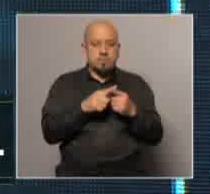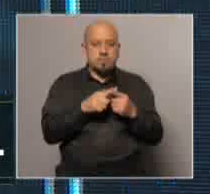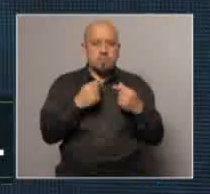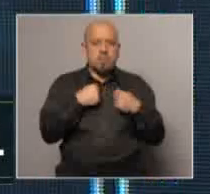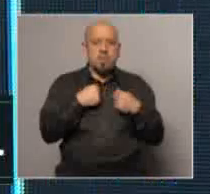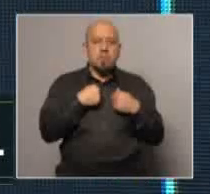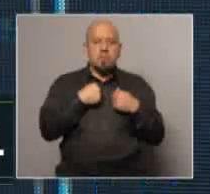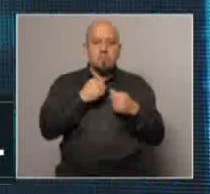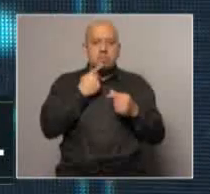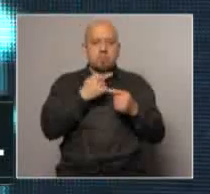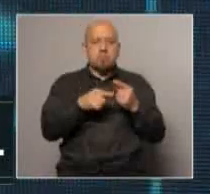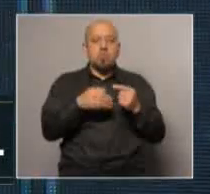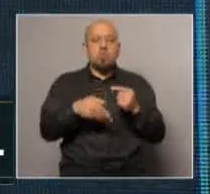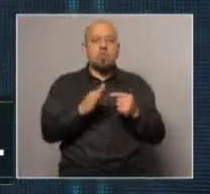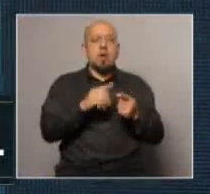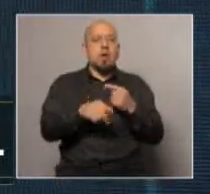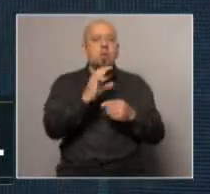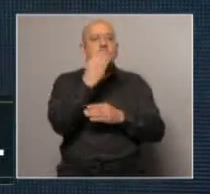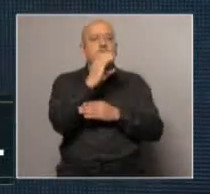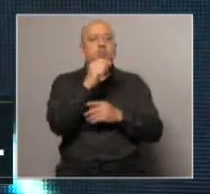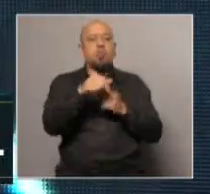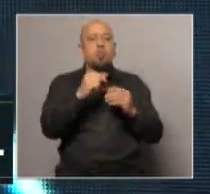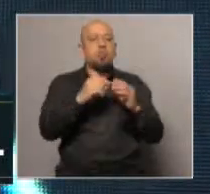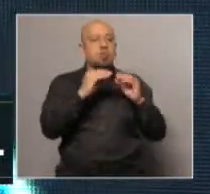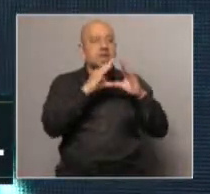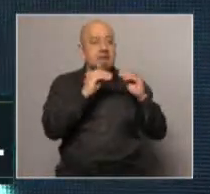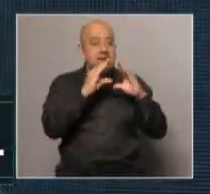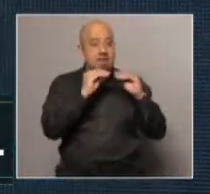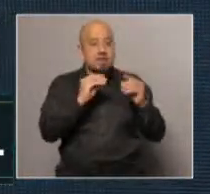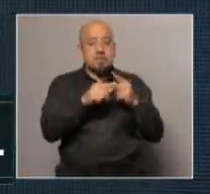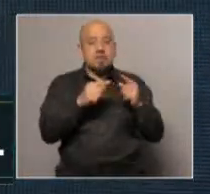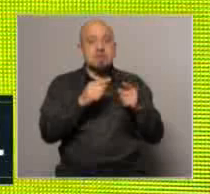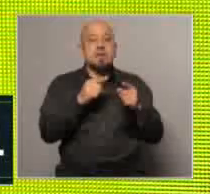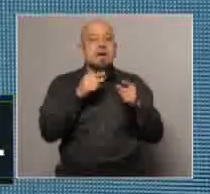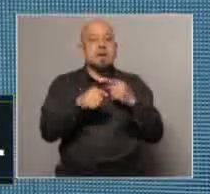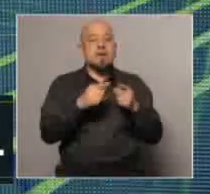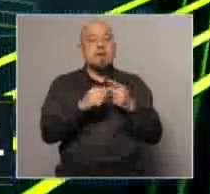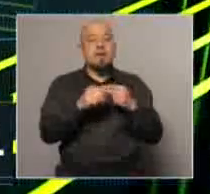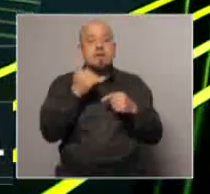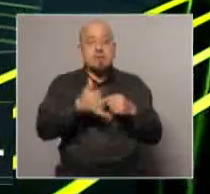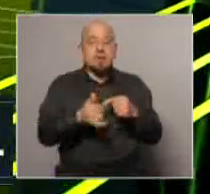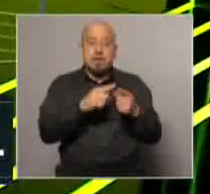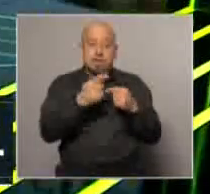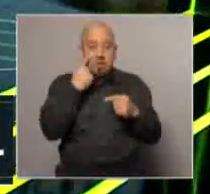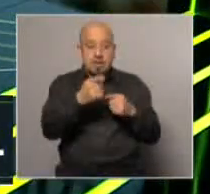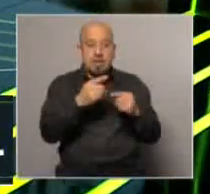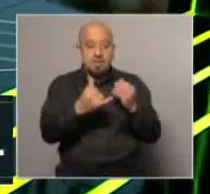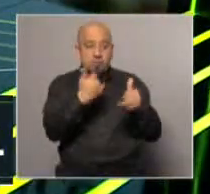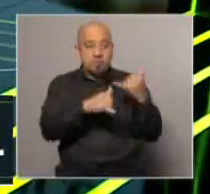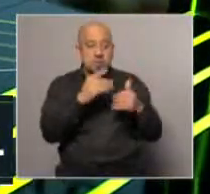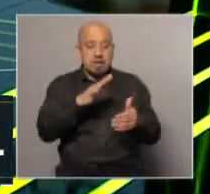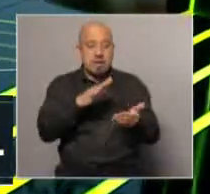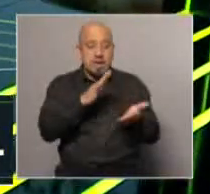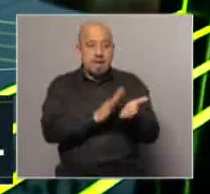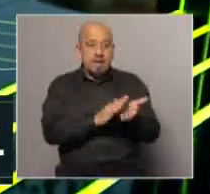cuando uno va presencialmente a un club canábico tiene que corroborar que la información que está en el portal es efectivamente cierta.